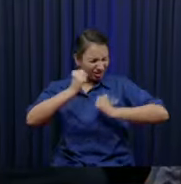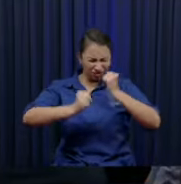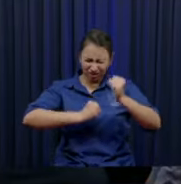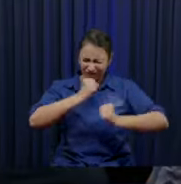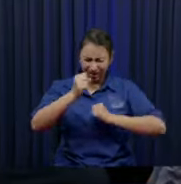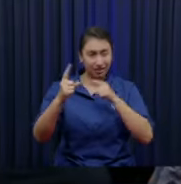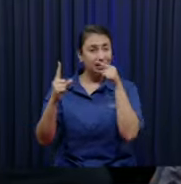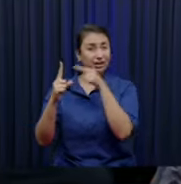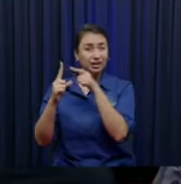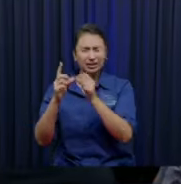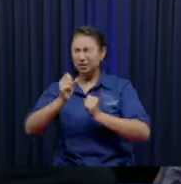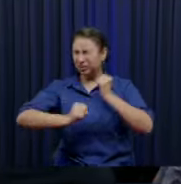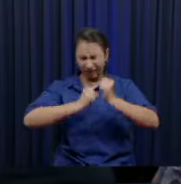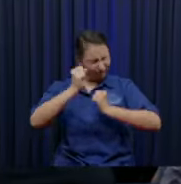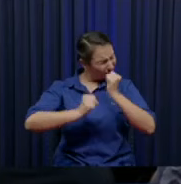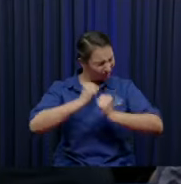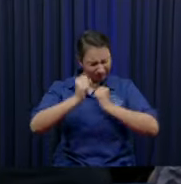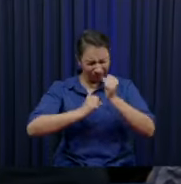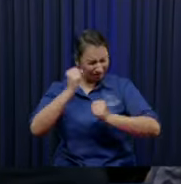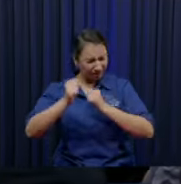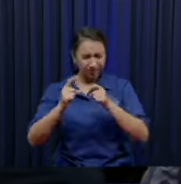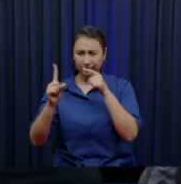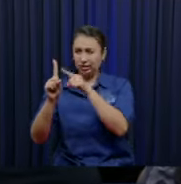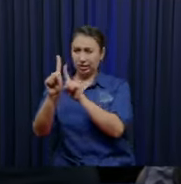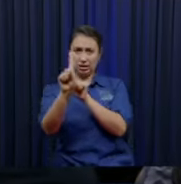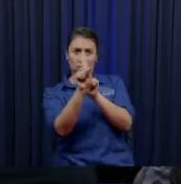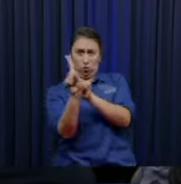leí yo. Yo no estaba ahí.